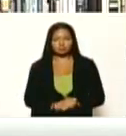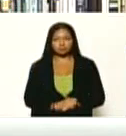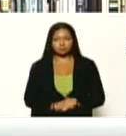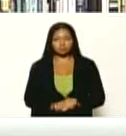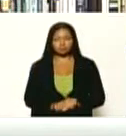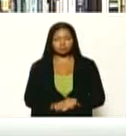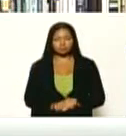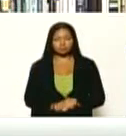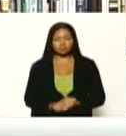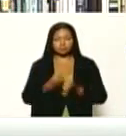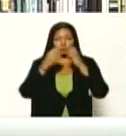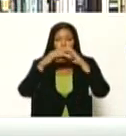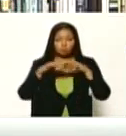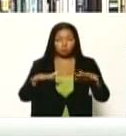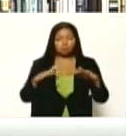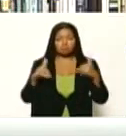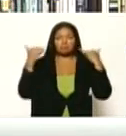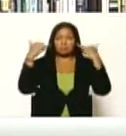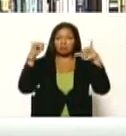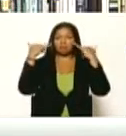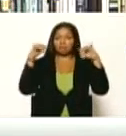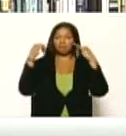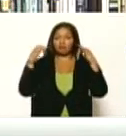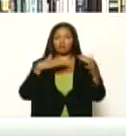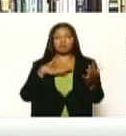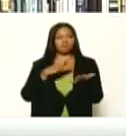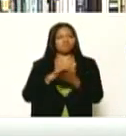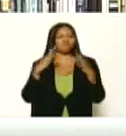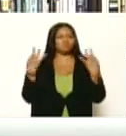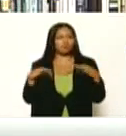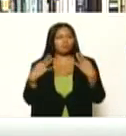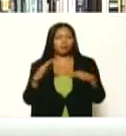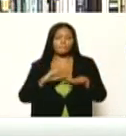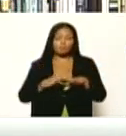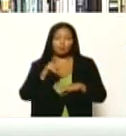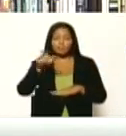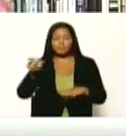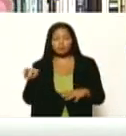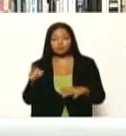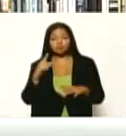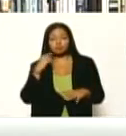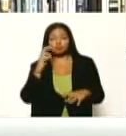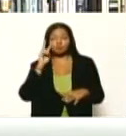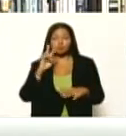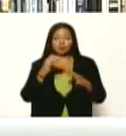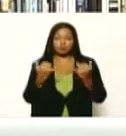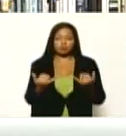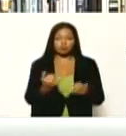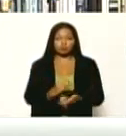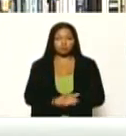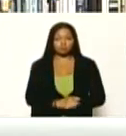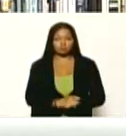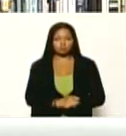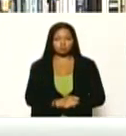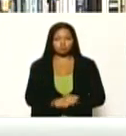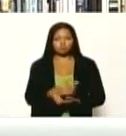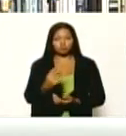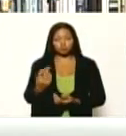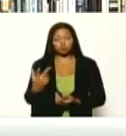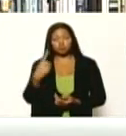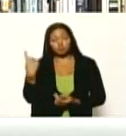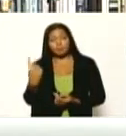Se ha propagado el tema de las rumbas. Bueno, porque la gente... Yo lo veo no solo en